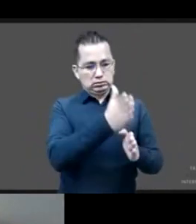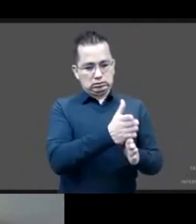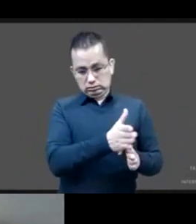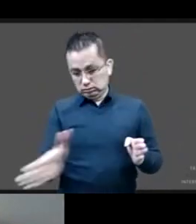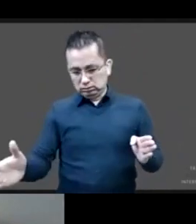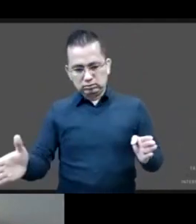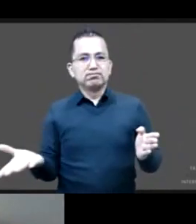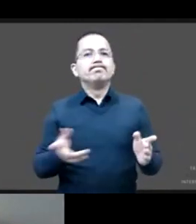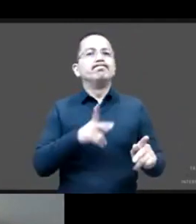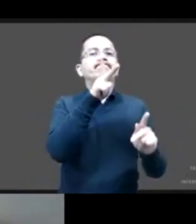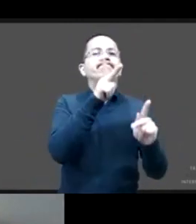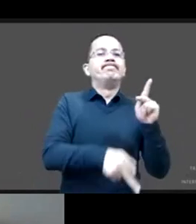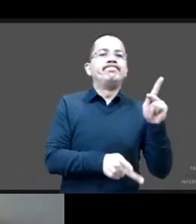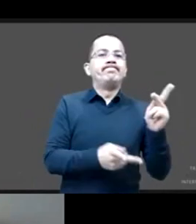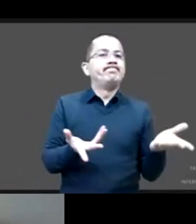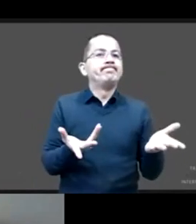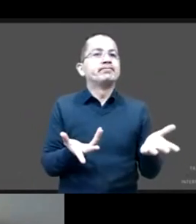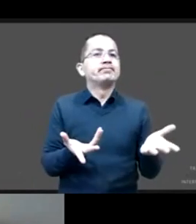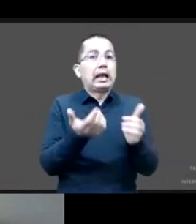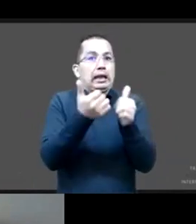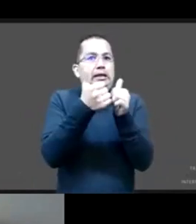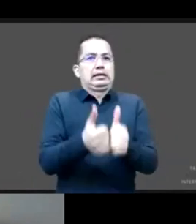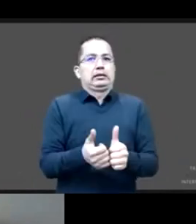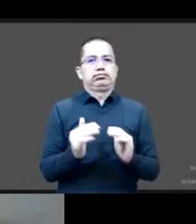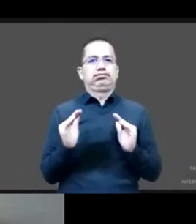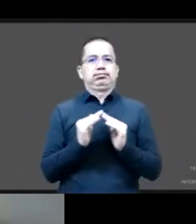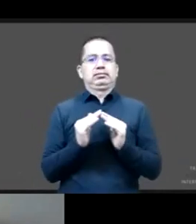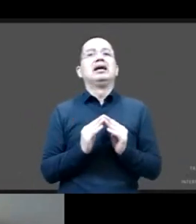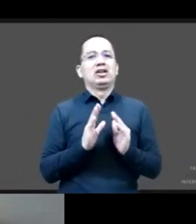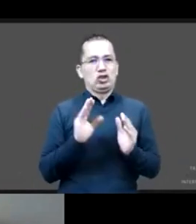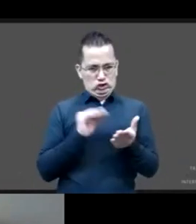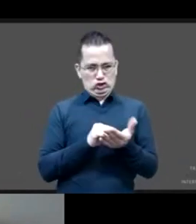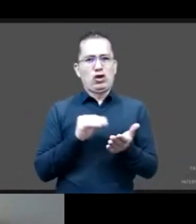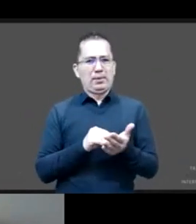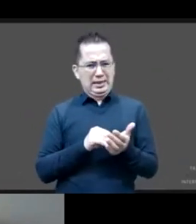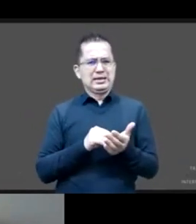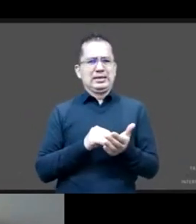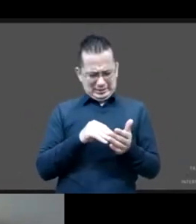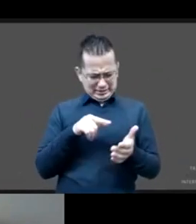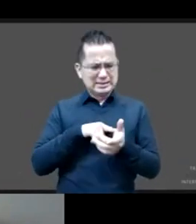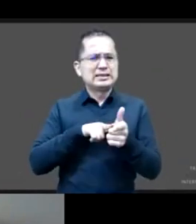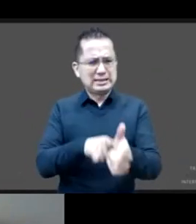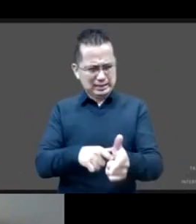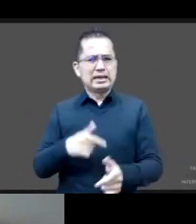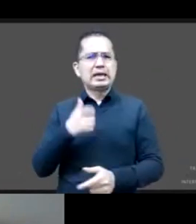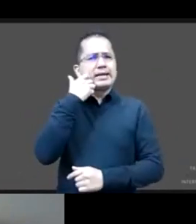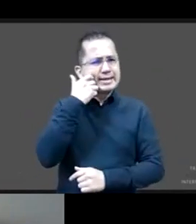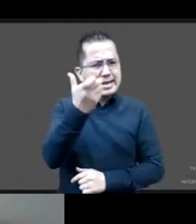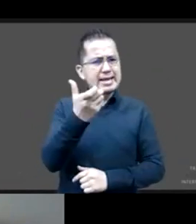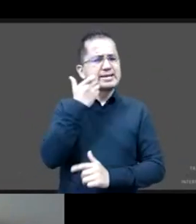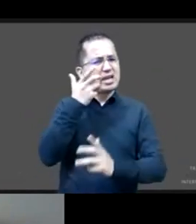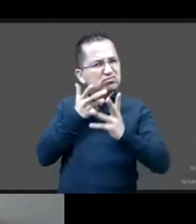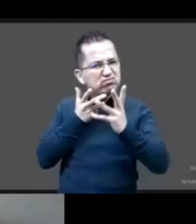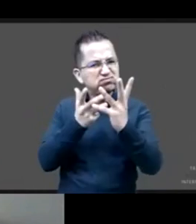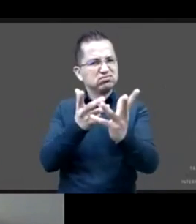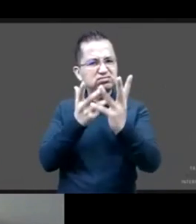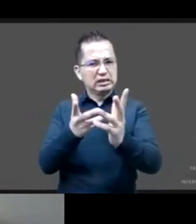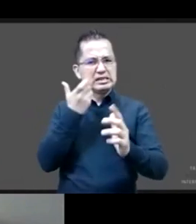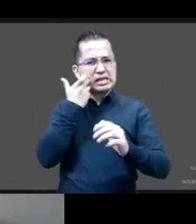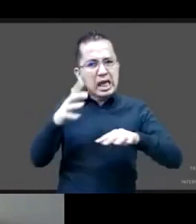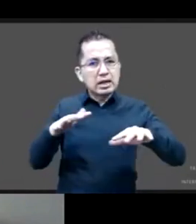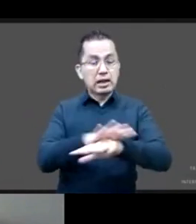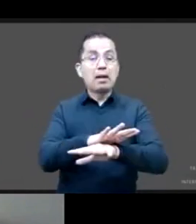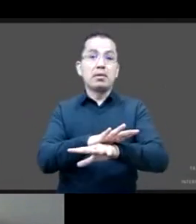guardando una suerte de de sueño esperanzador porque también en el contexto del